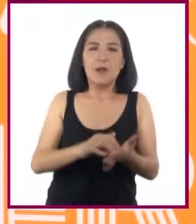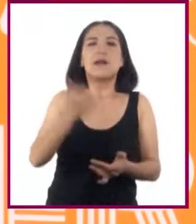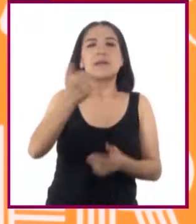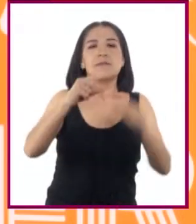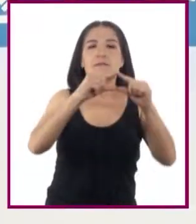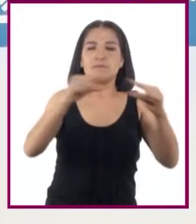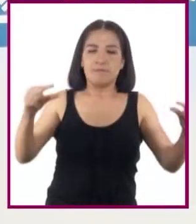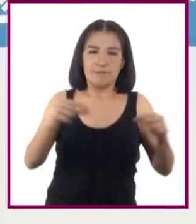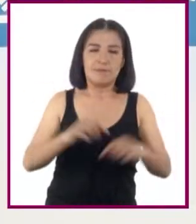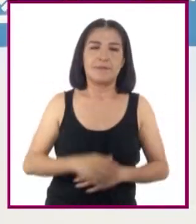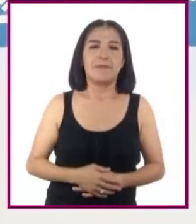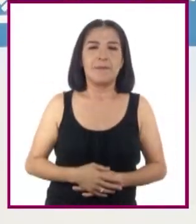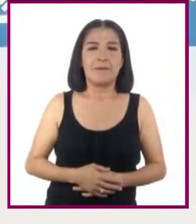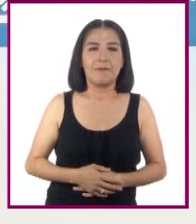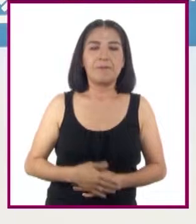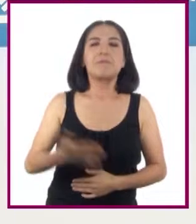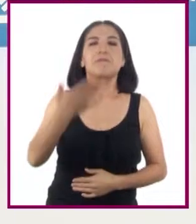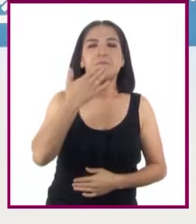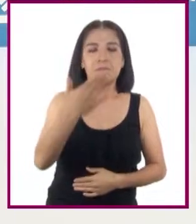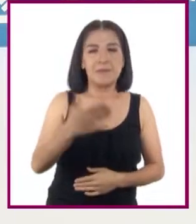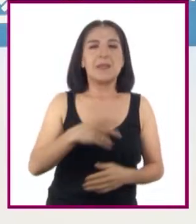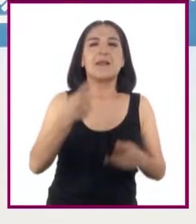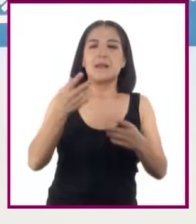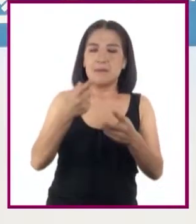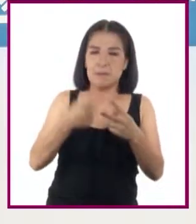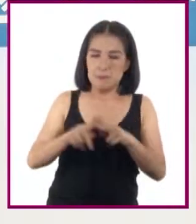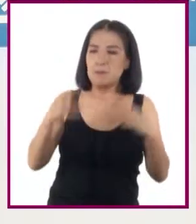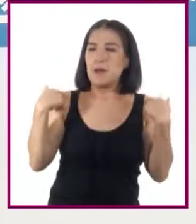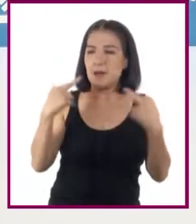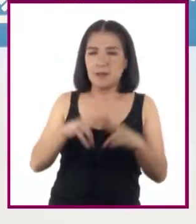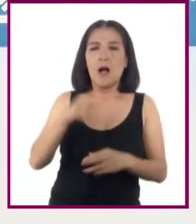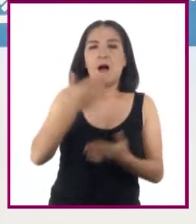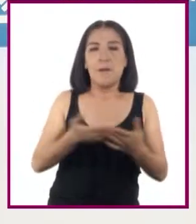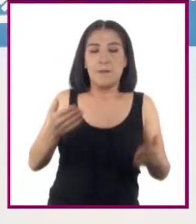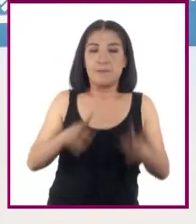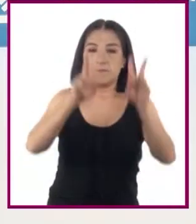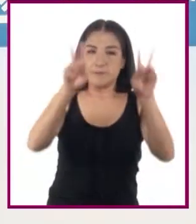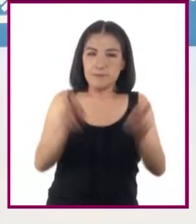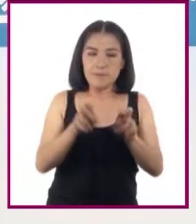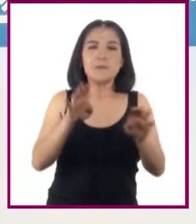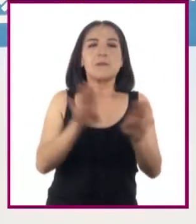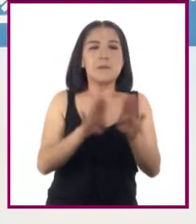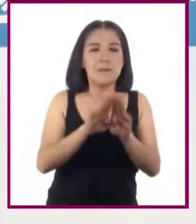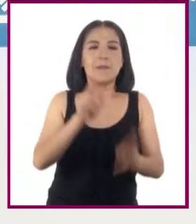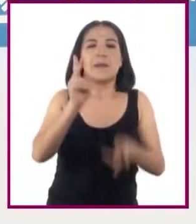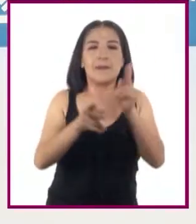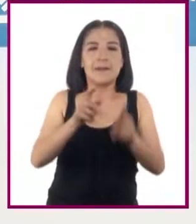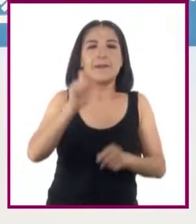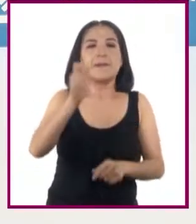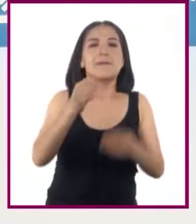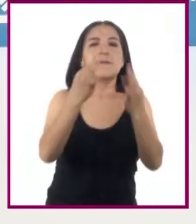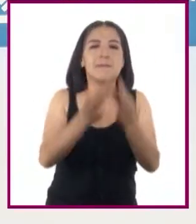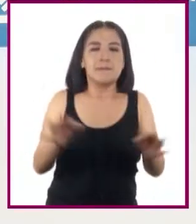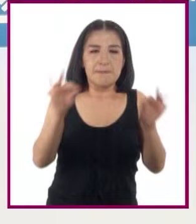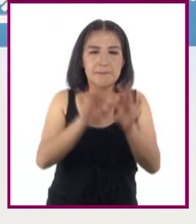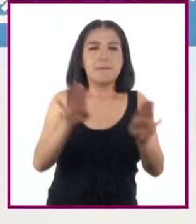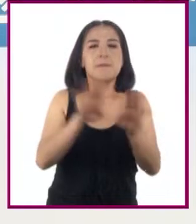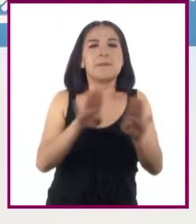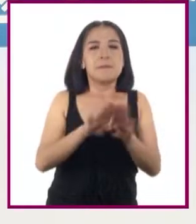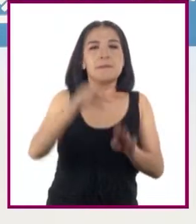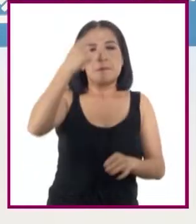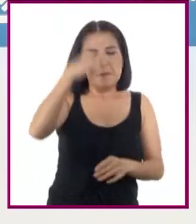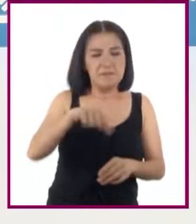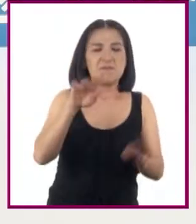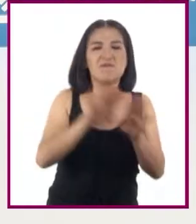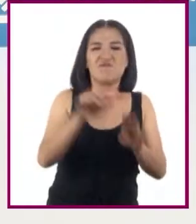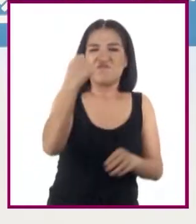regleta. Muy bien, maestro. Para iniciar con el tema, conviene conversar sobre la importancia de conocer respecto a